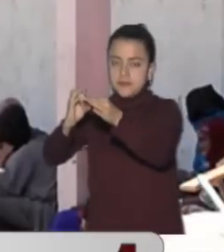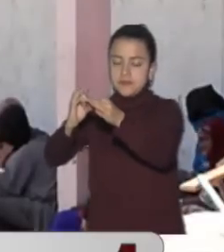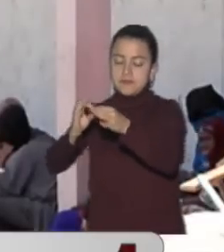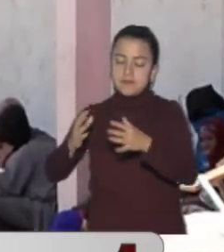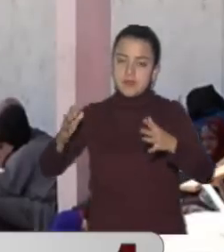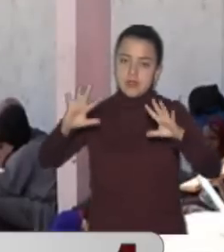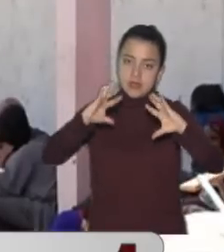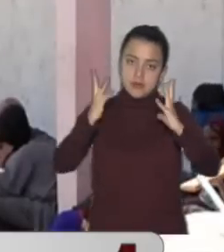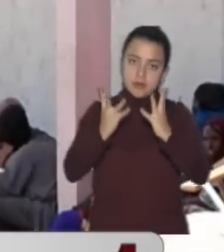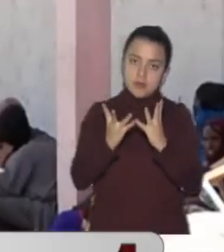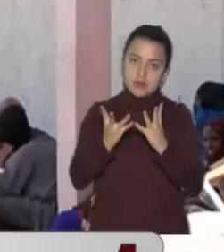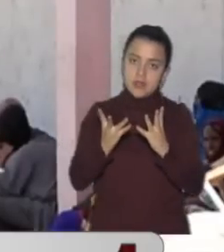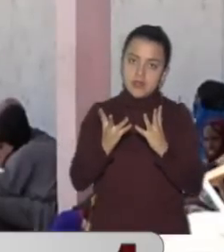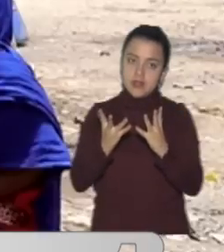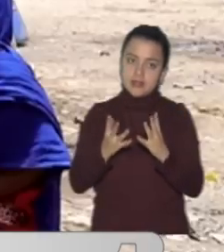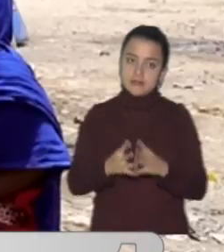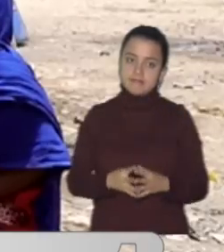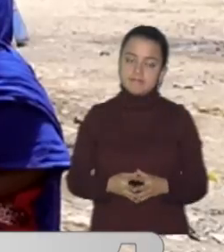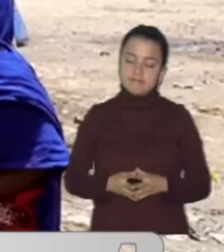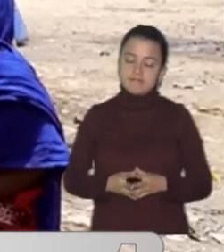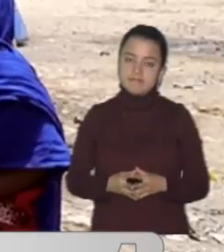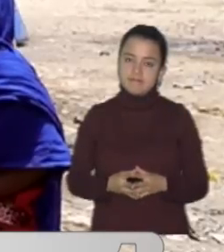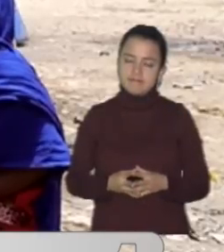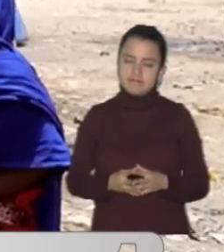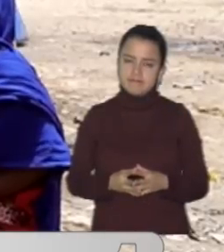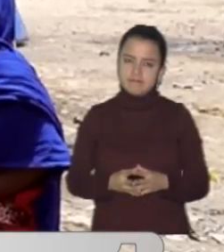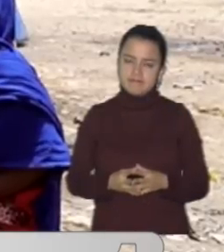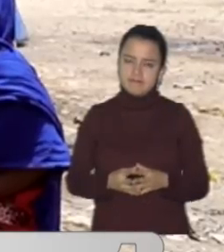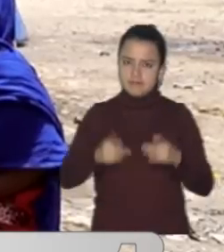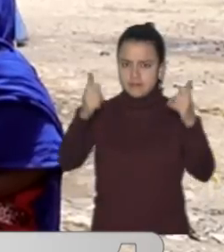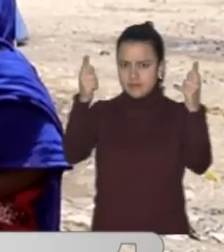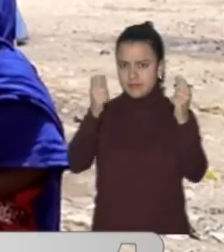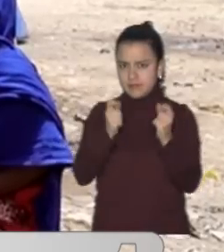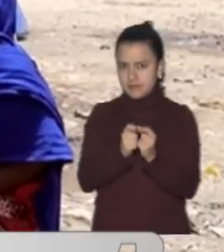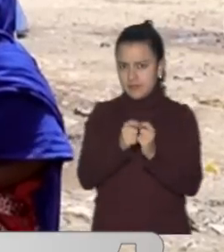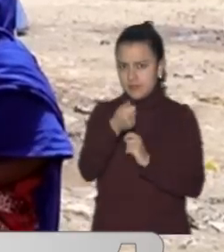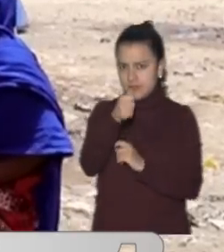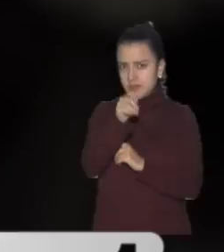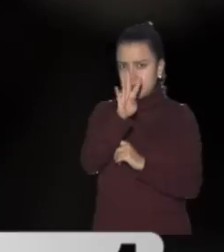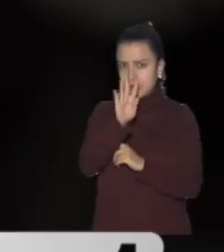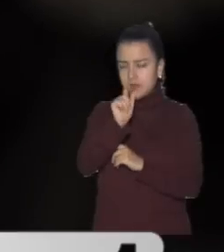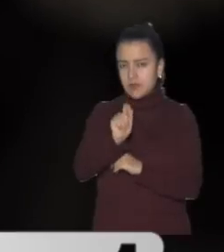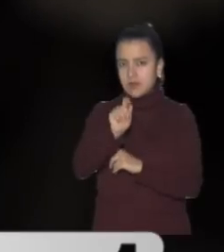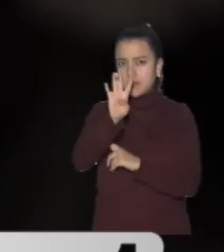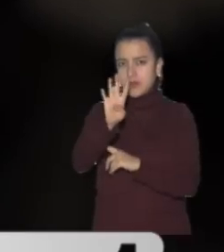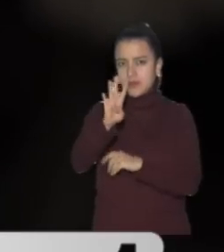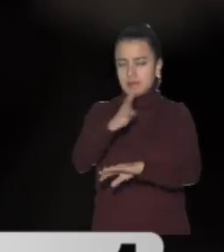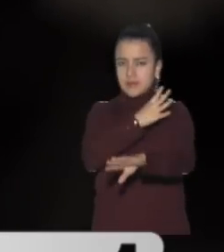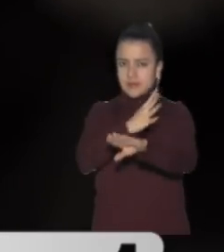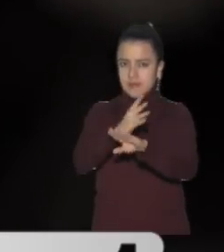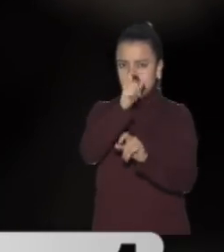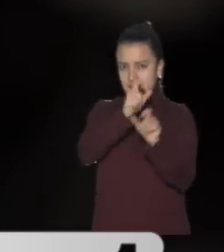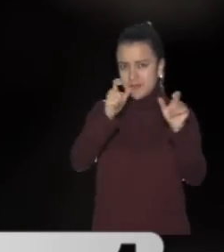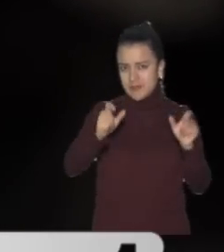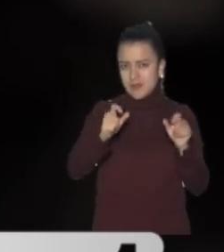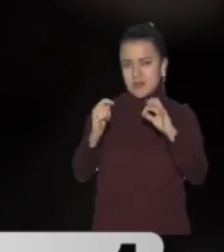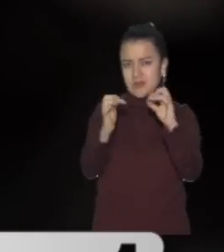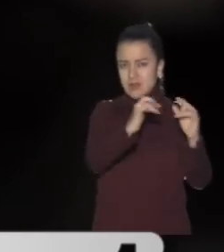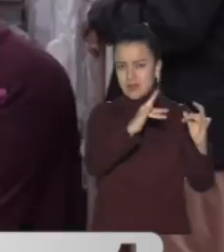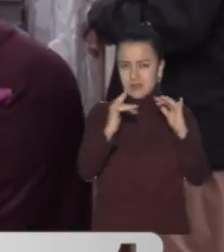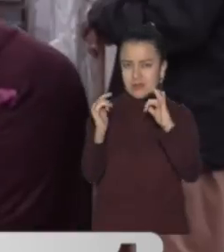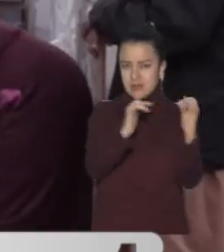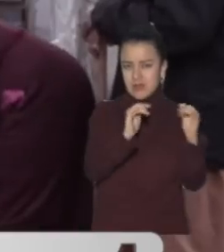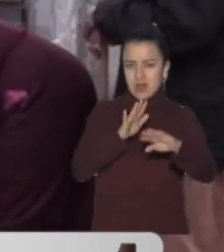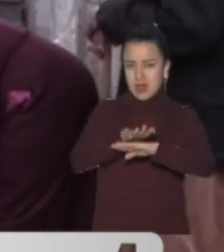la situación nunca fue tan mala. Del total de desplazamientos, 14,4 millones fueron provocados por situaciones de conflicto,